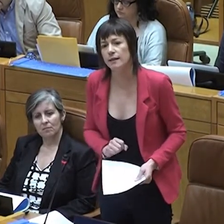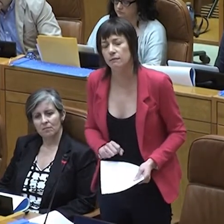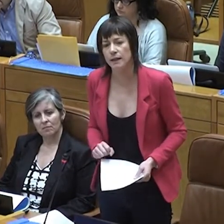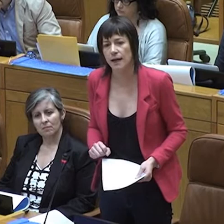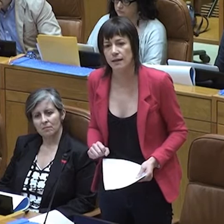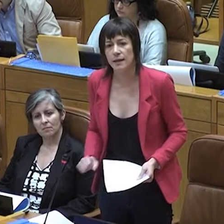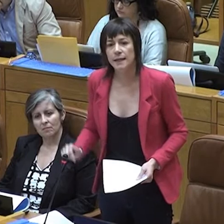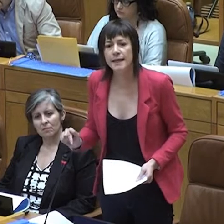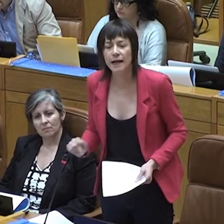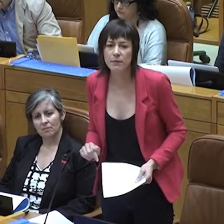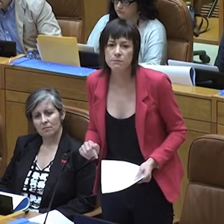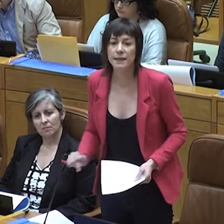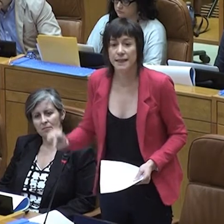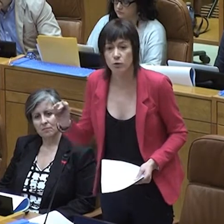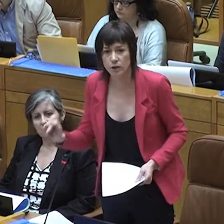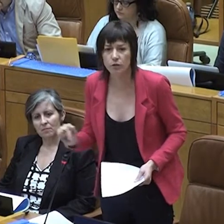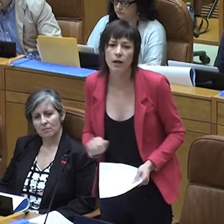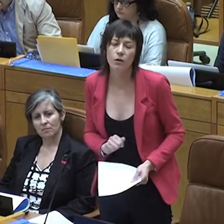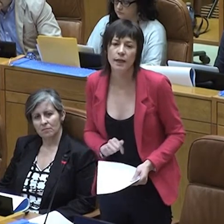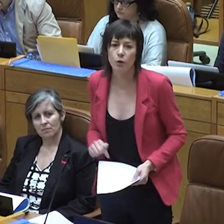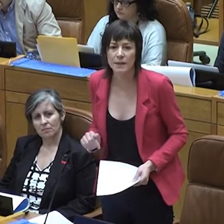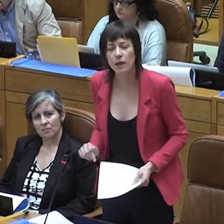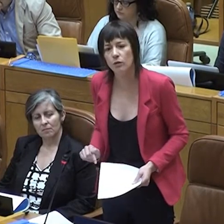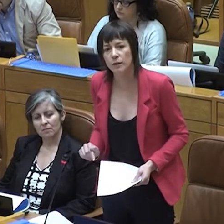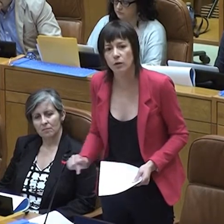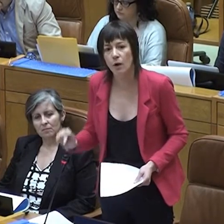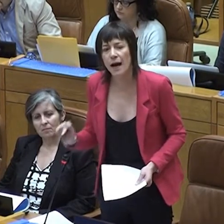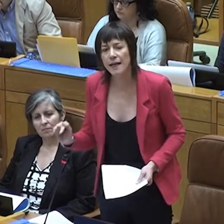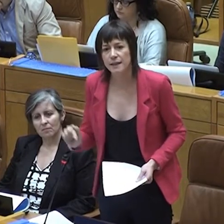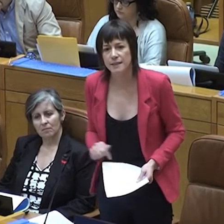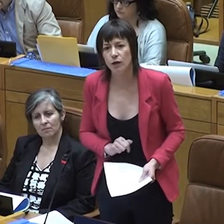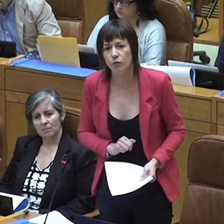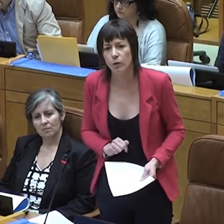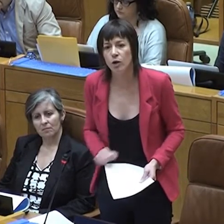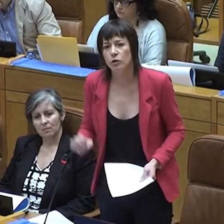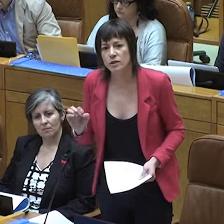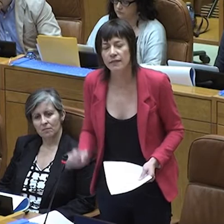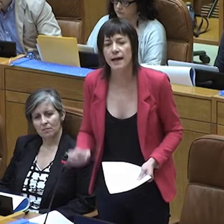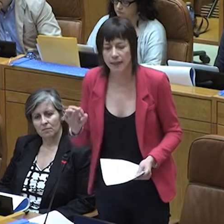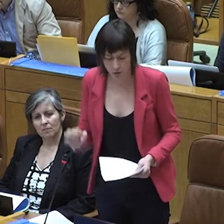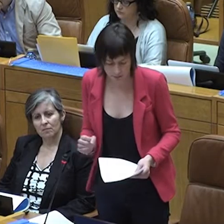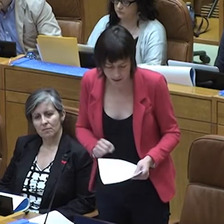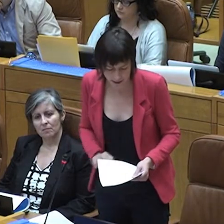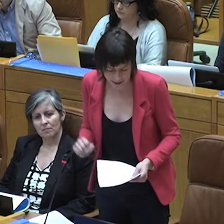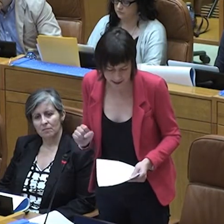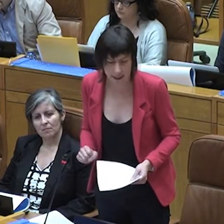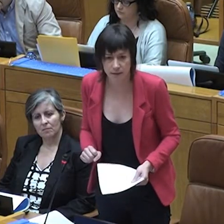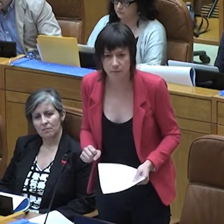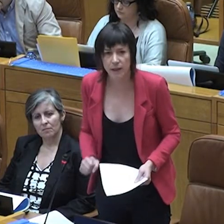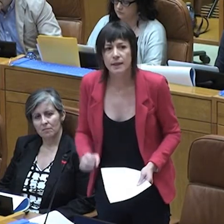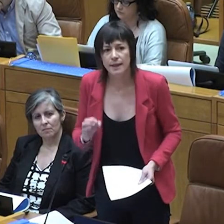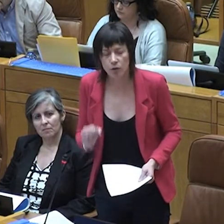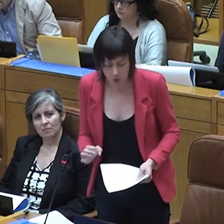teñen credibilidade. Teñen a mesma que as do señor Rajoy cando pasado domingo, antes de ir ao fútbol, nos decía que non había